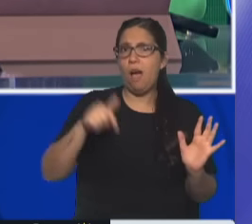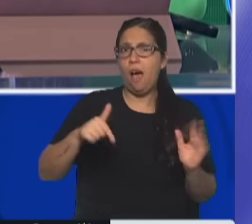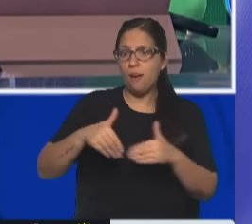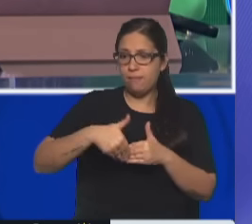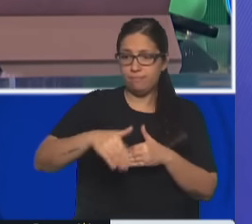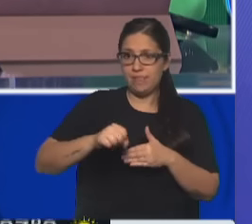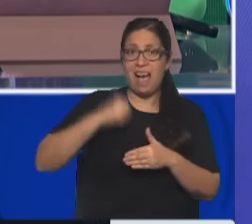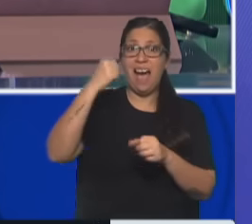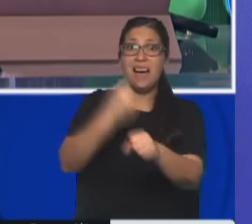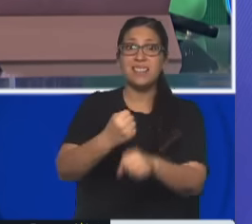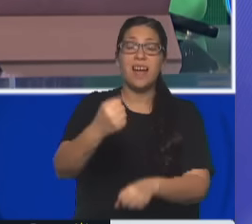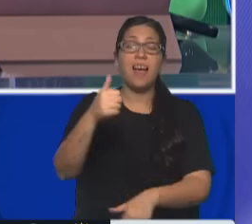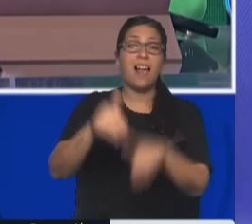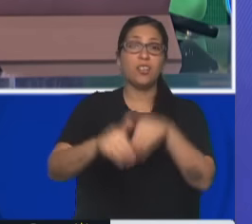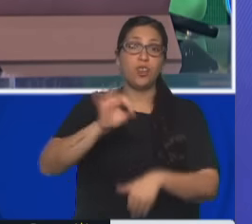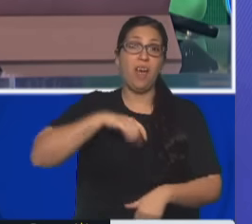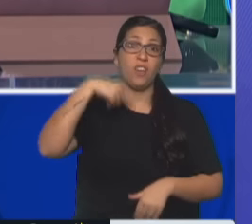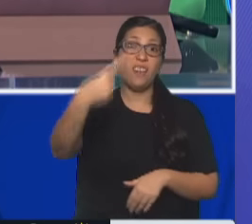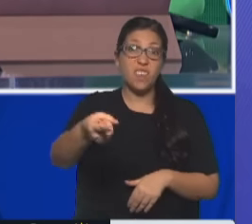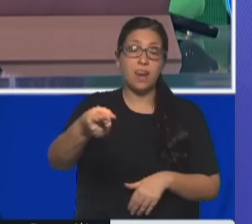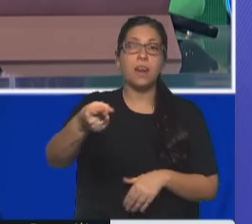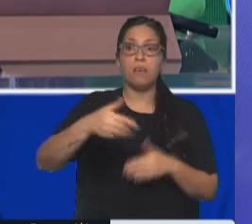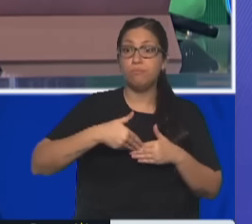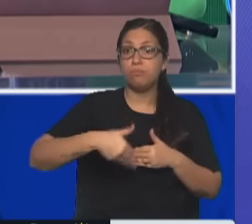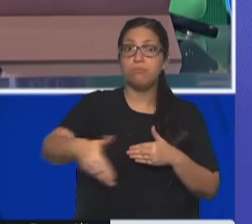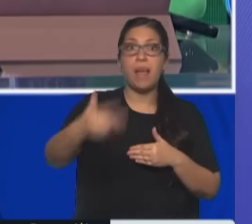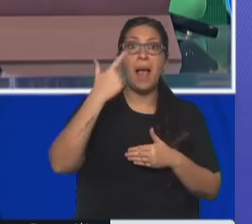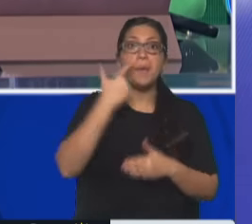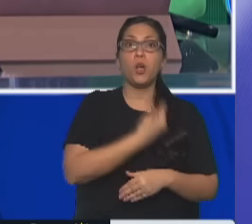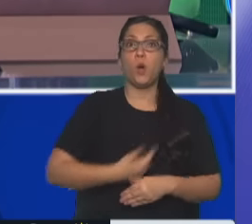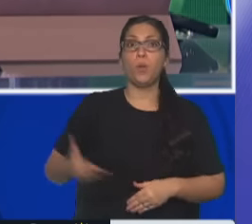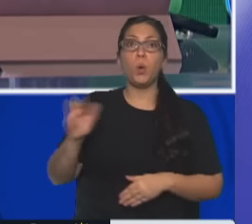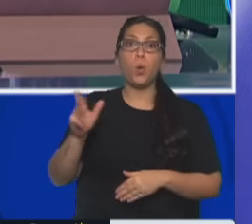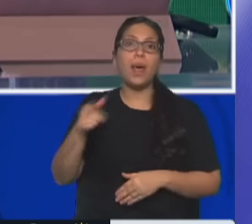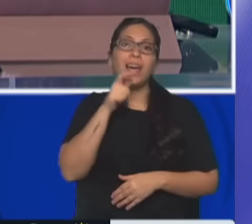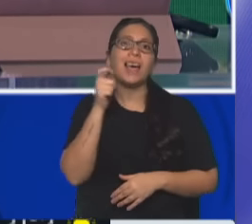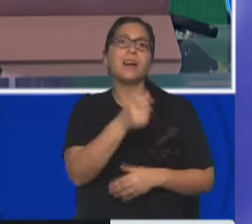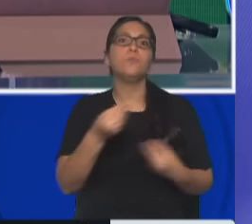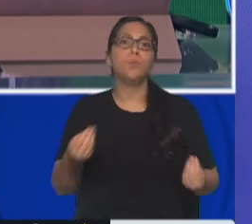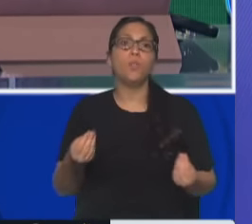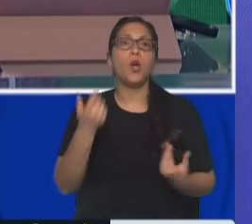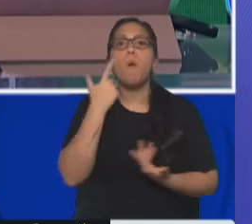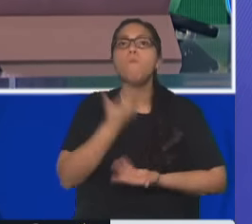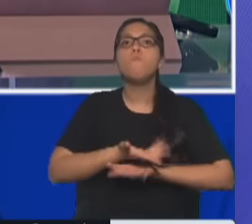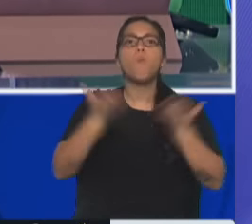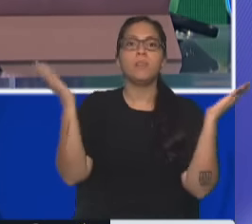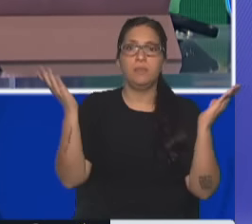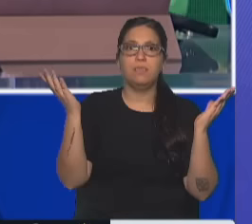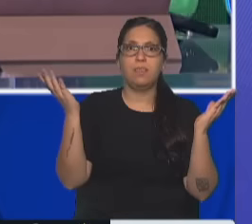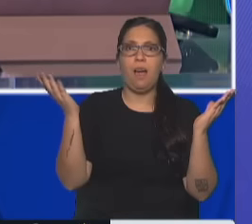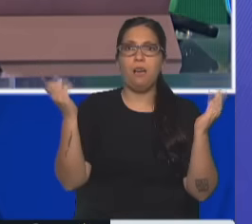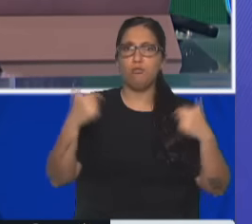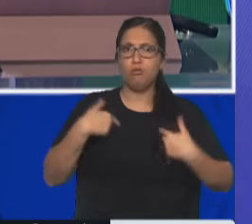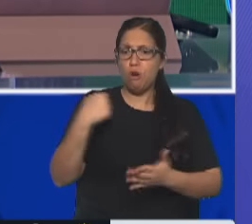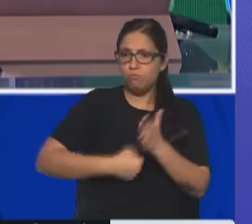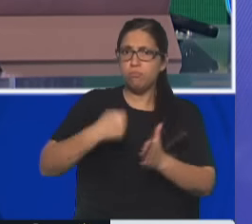elección del año que viene, cuál va a ser justamente la respuesta del gobierno de Lula para demostrar que puede combatir al narcotráfico,